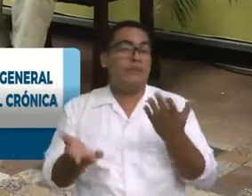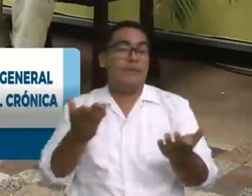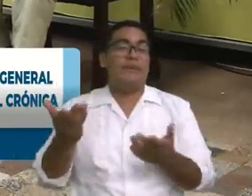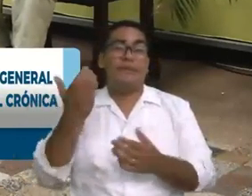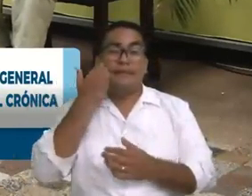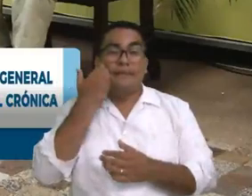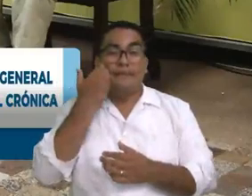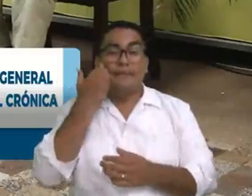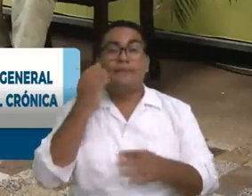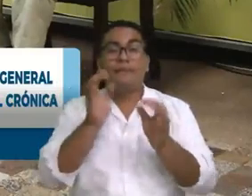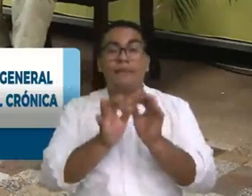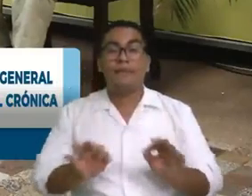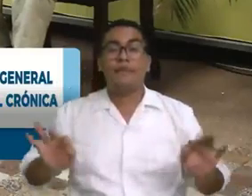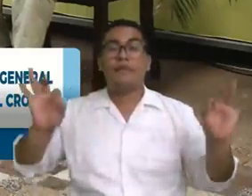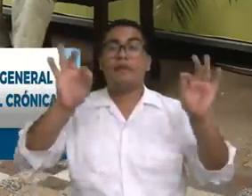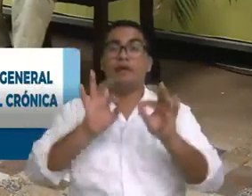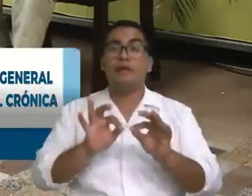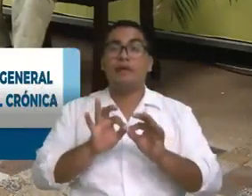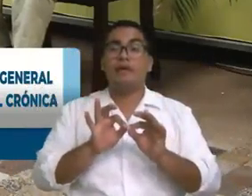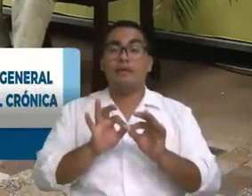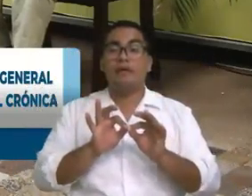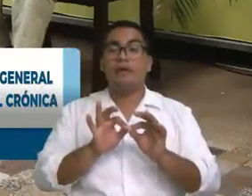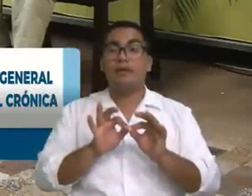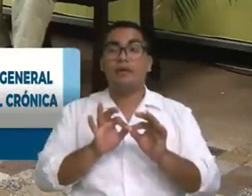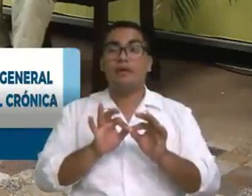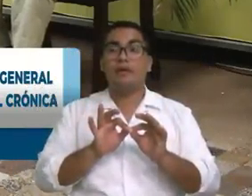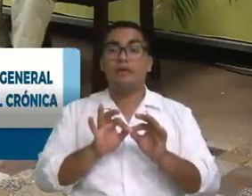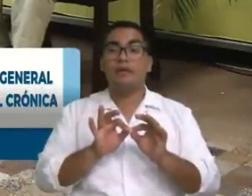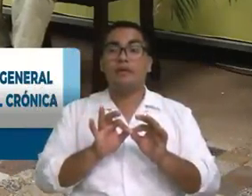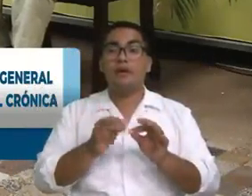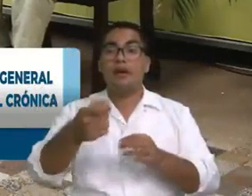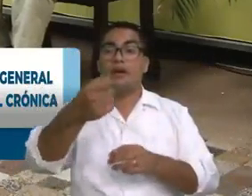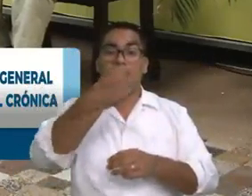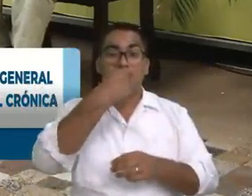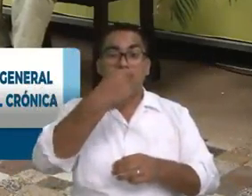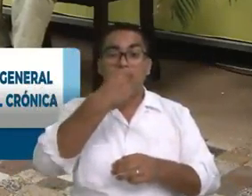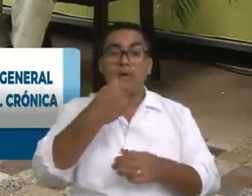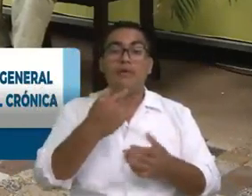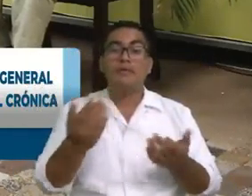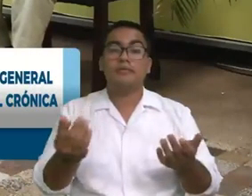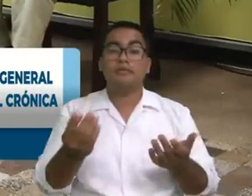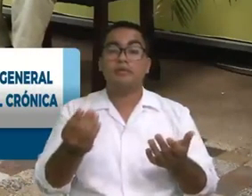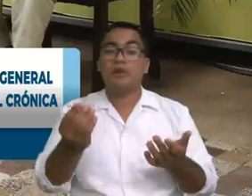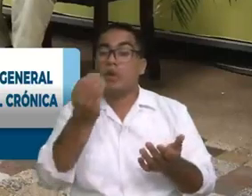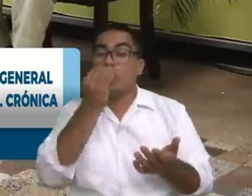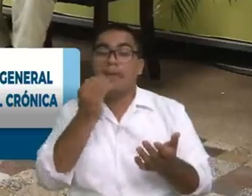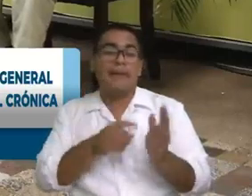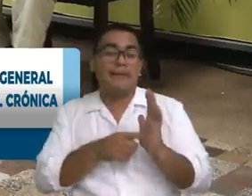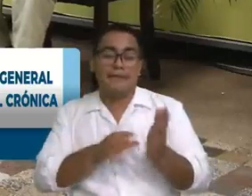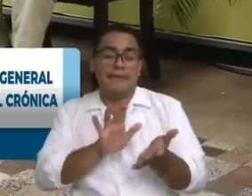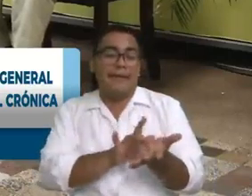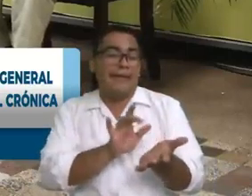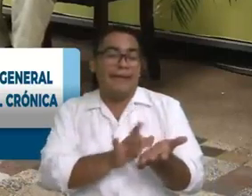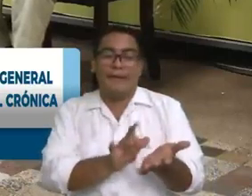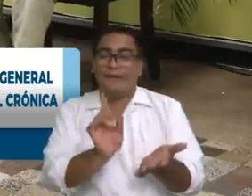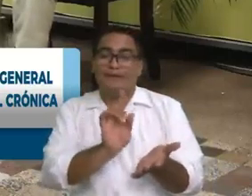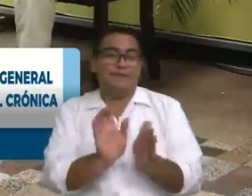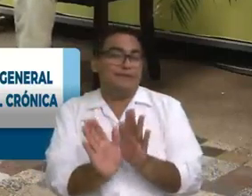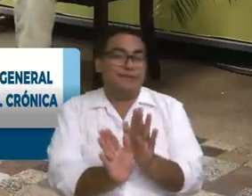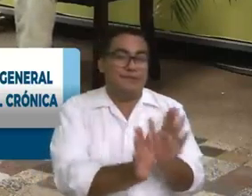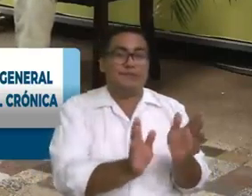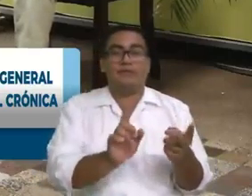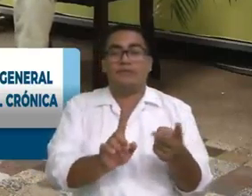a disminuir o le va a decir, conforme el tratamiento que tenga, que va a quitar ciertos alimentos para